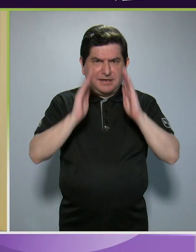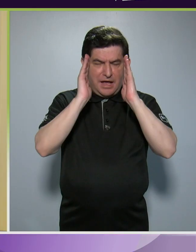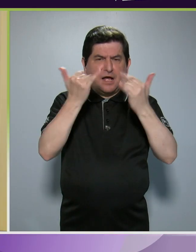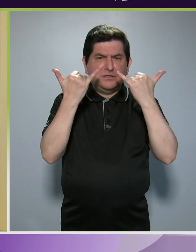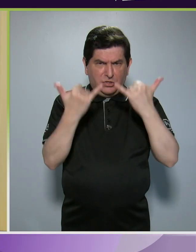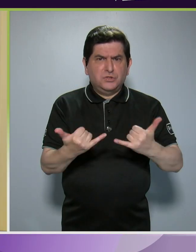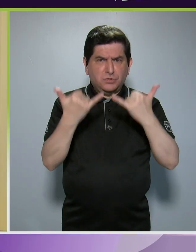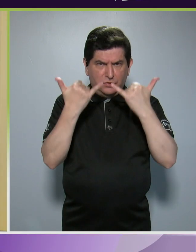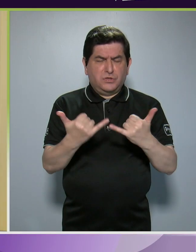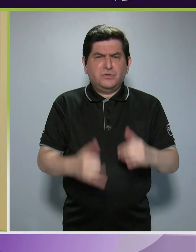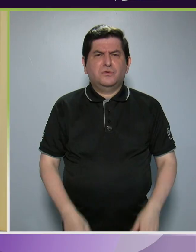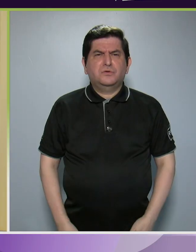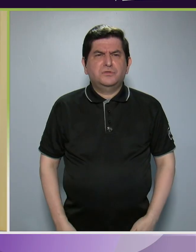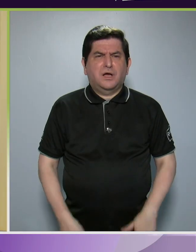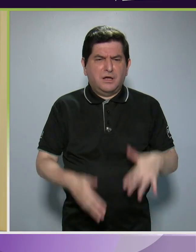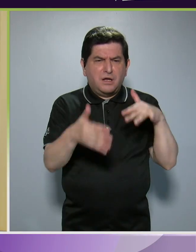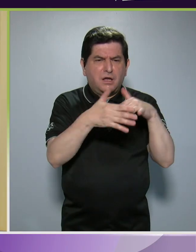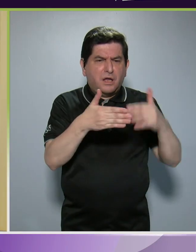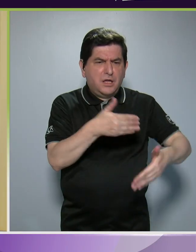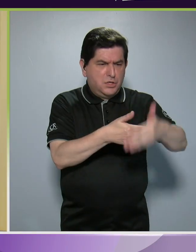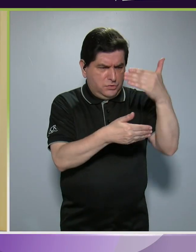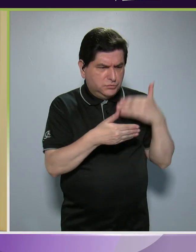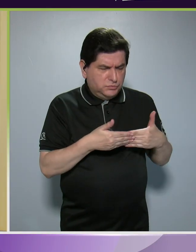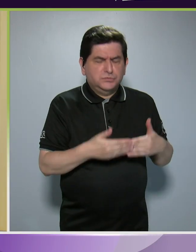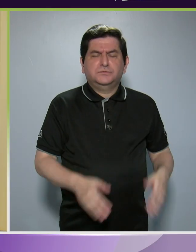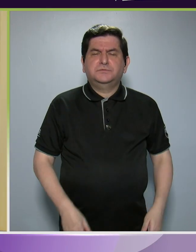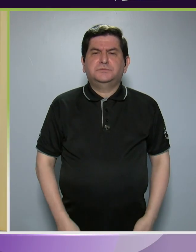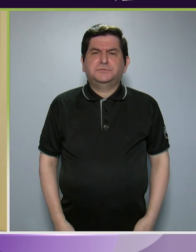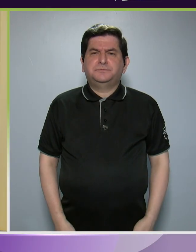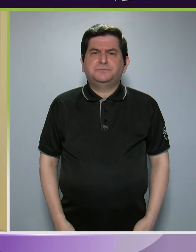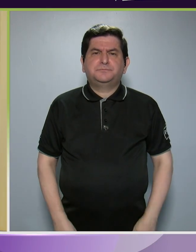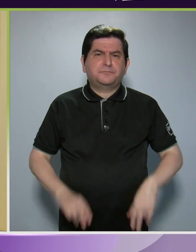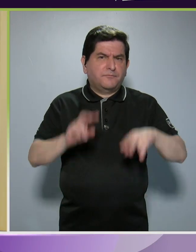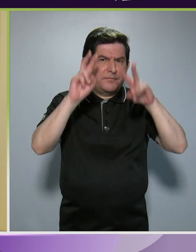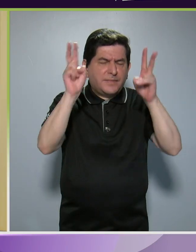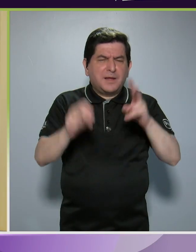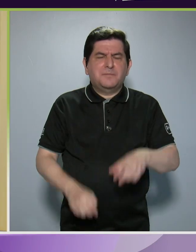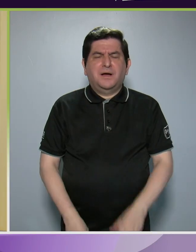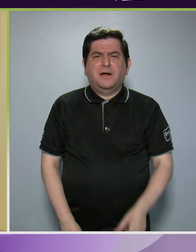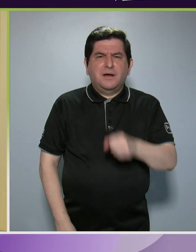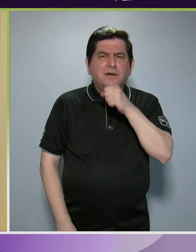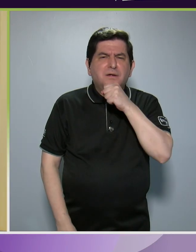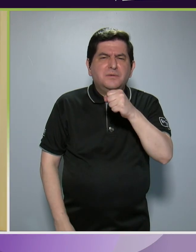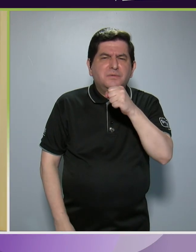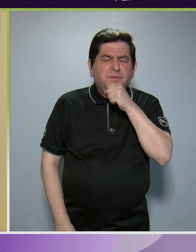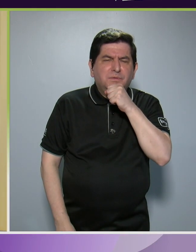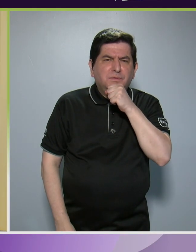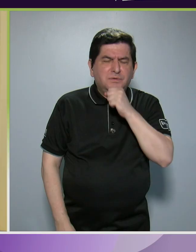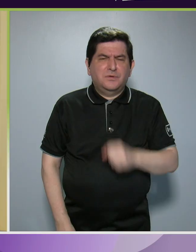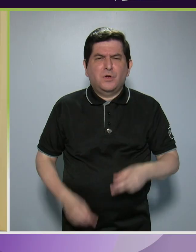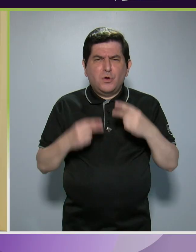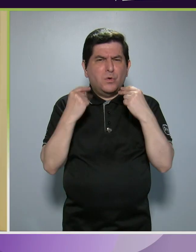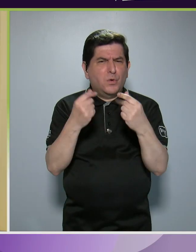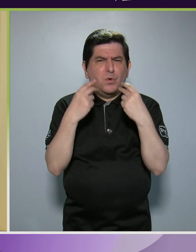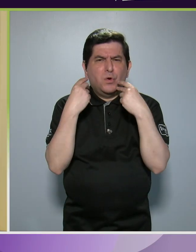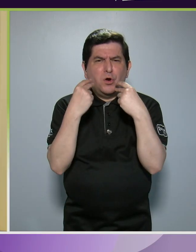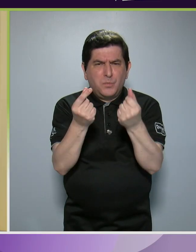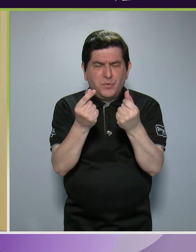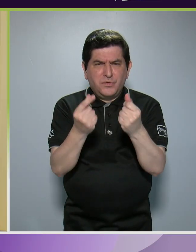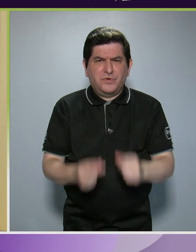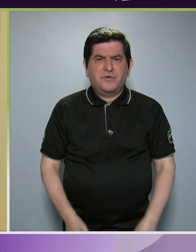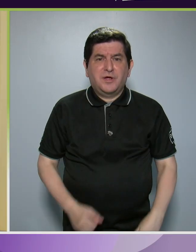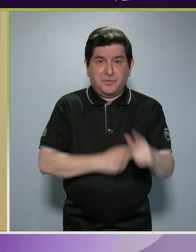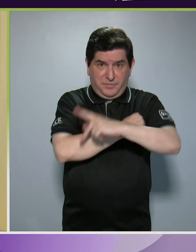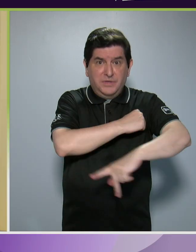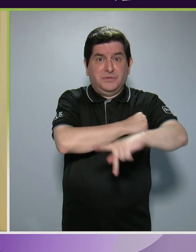en algunos de los estudios pasados, que es el tema del envejecimiento, del proceso acelerado de envejecimiento que está el